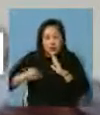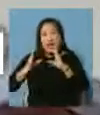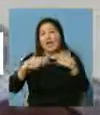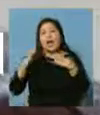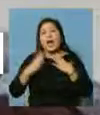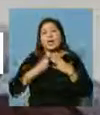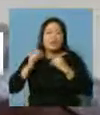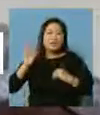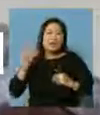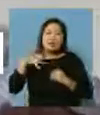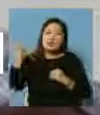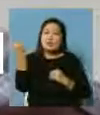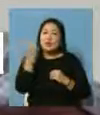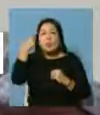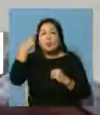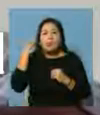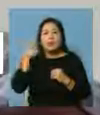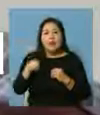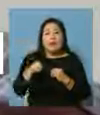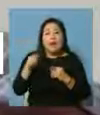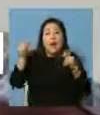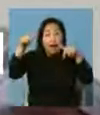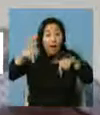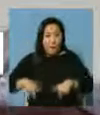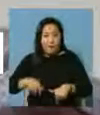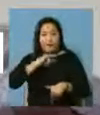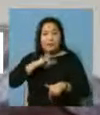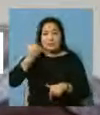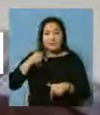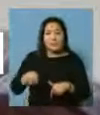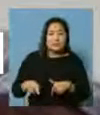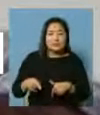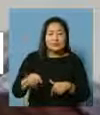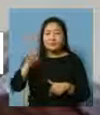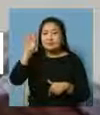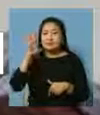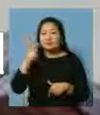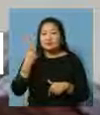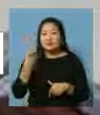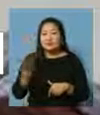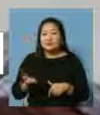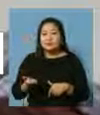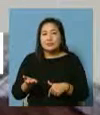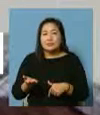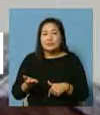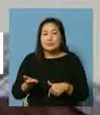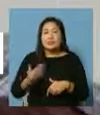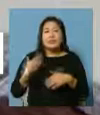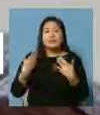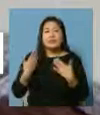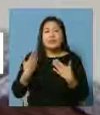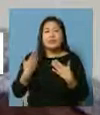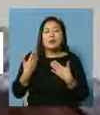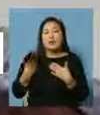todo, y eso es súper importante porque ahora la provincia va a tener no solo la